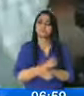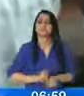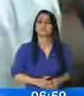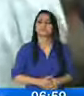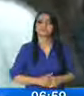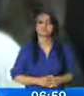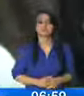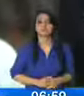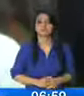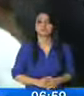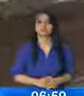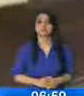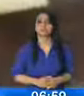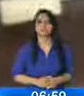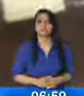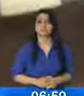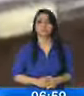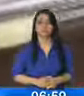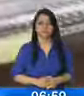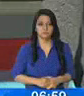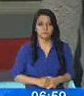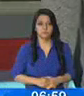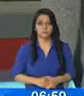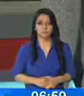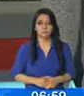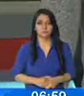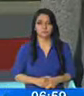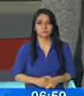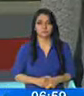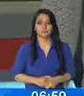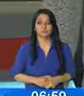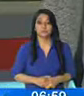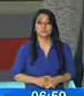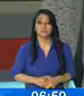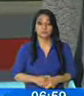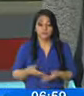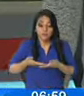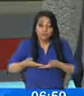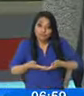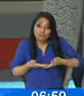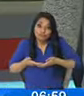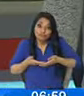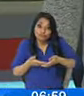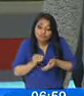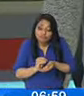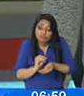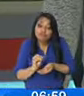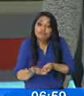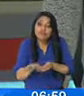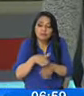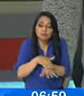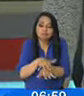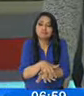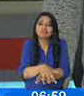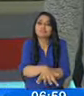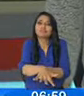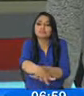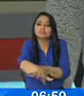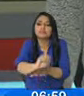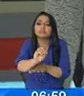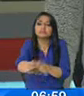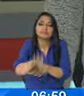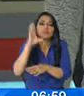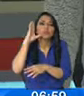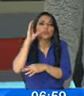de formó j armendaris y un feto fue encontrado en las orillas del río tomebamba de la ciudad de Cuenca algunos